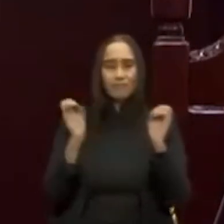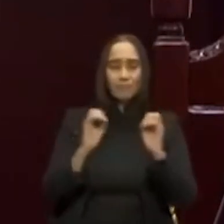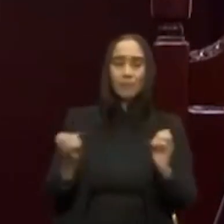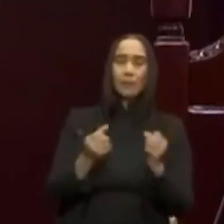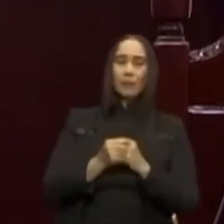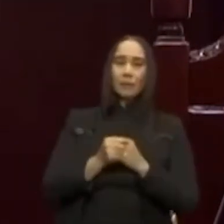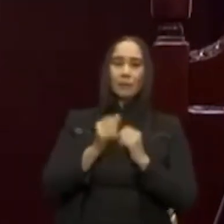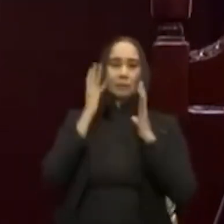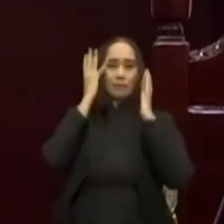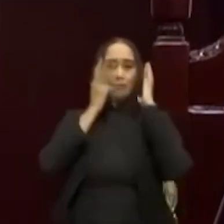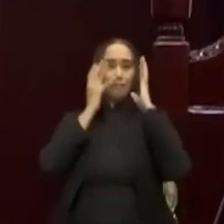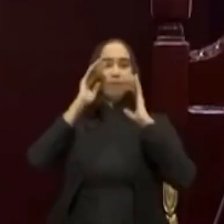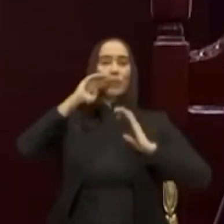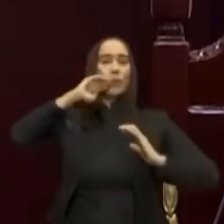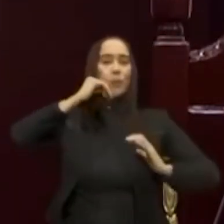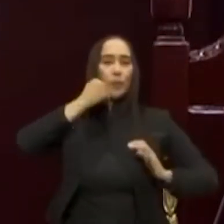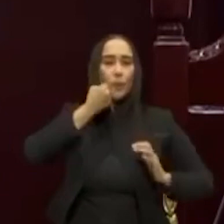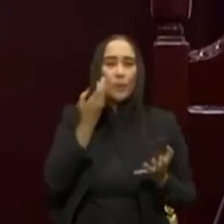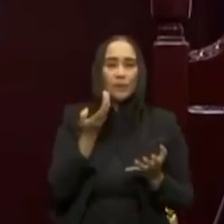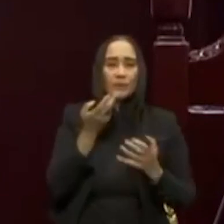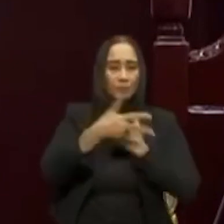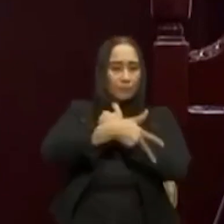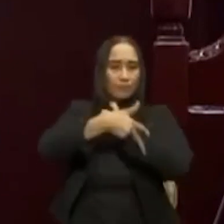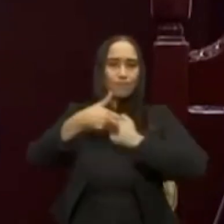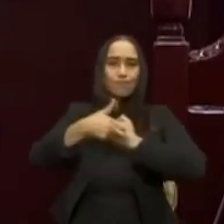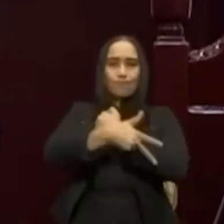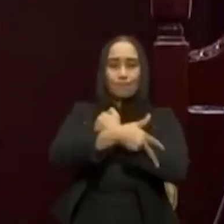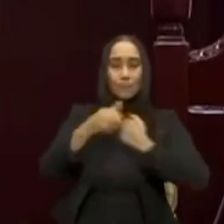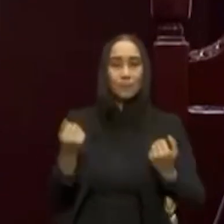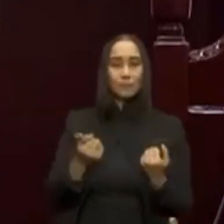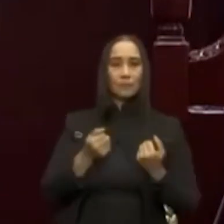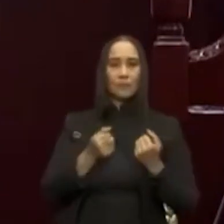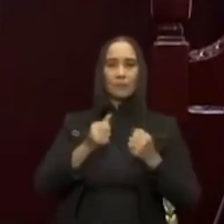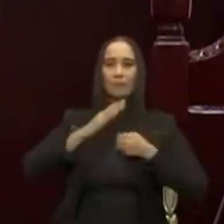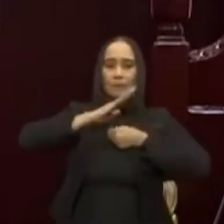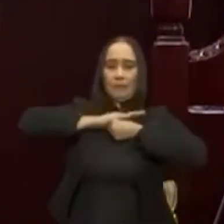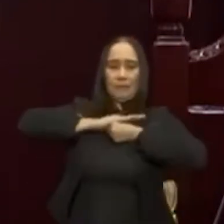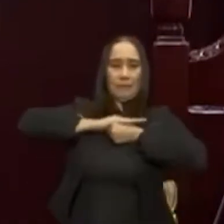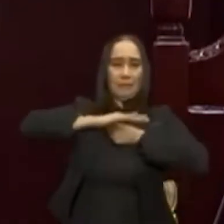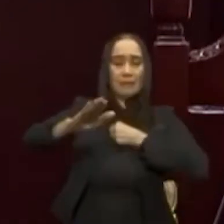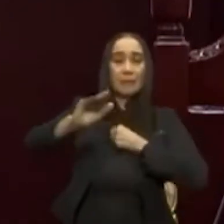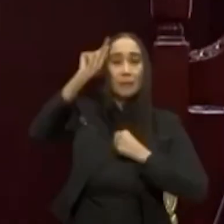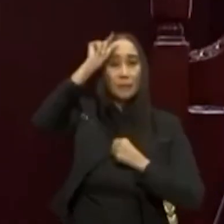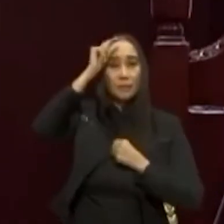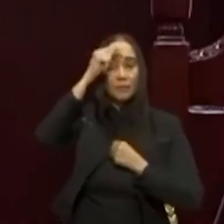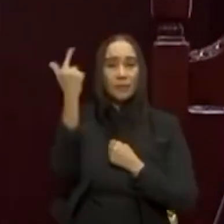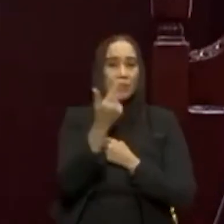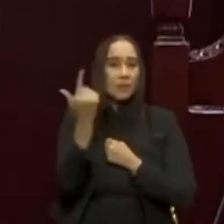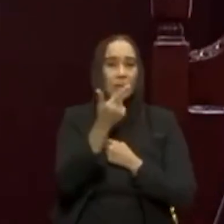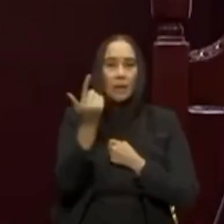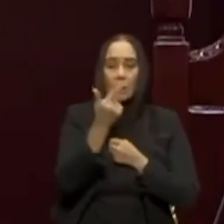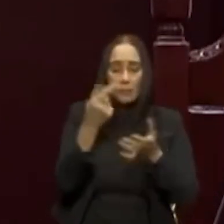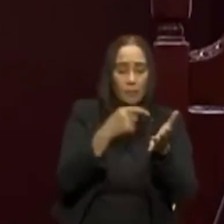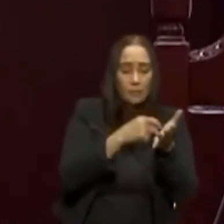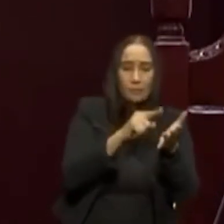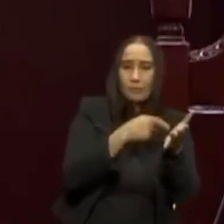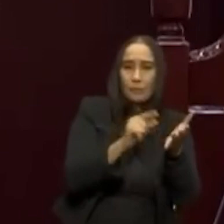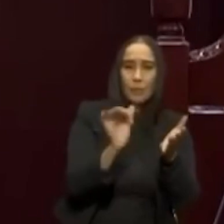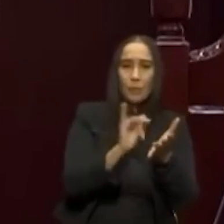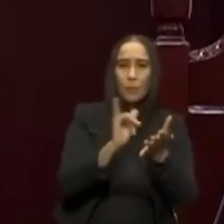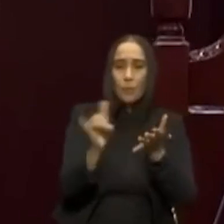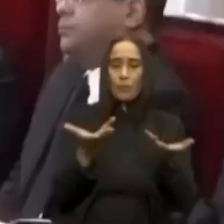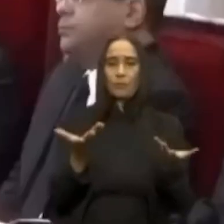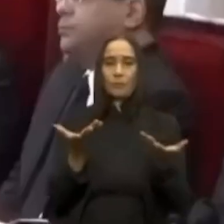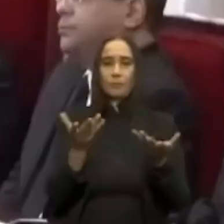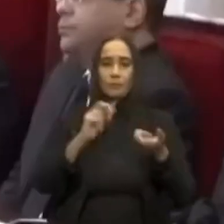estaba abrumada y avergonzada por la corrupción y hastiada de un gobierno que aplicaba siempre las mismas recetas a problemas